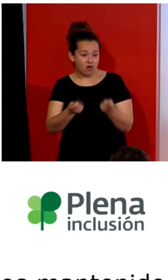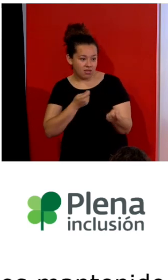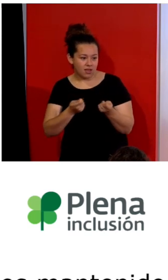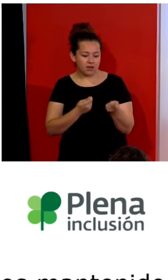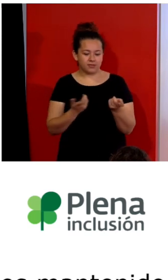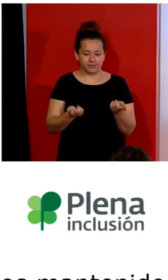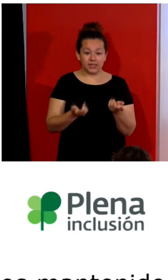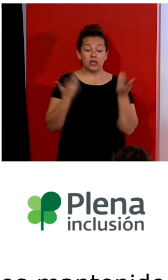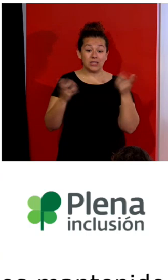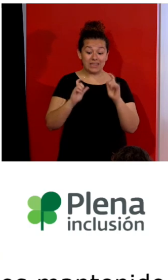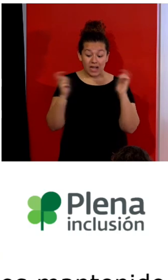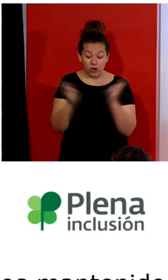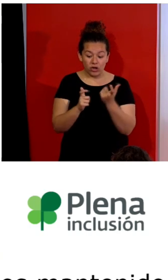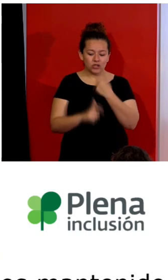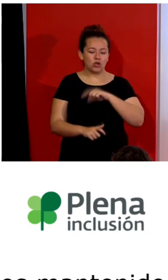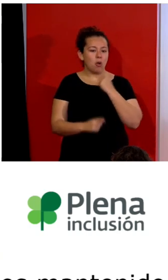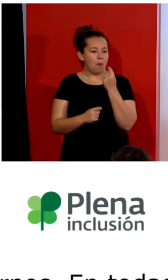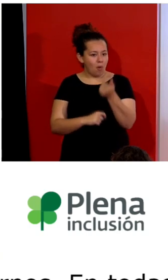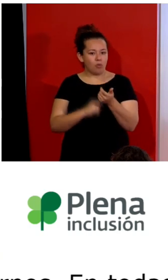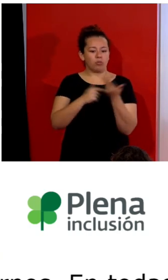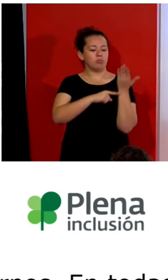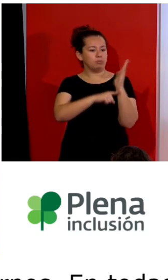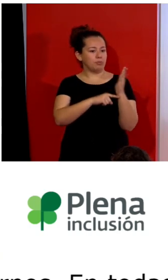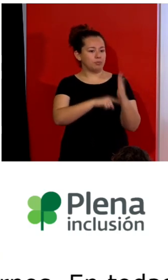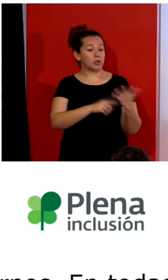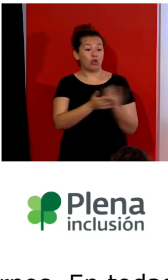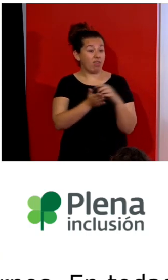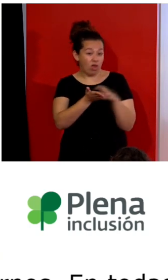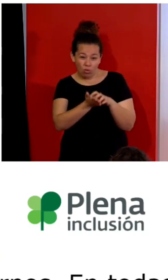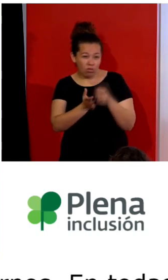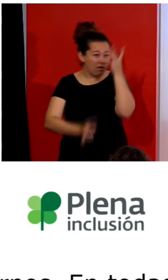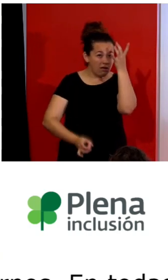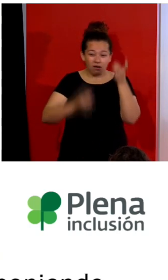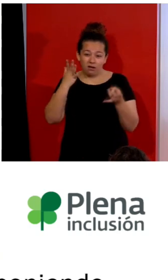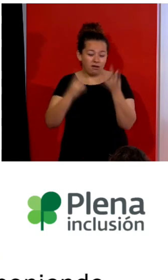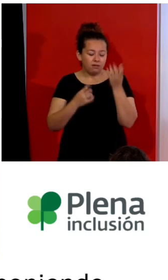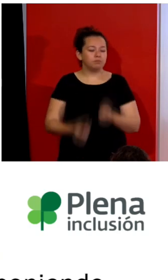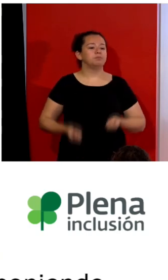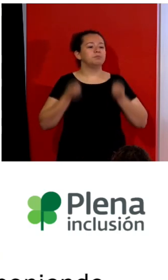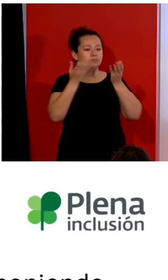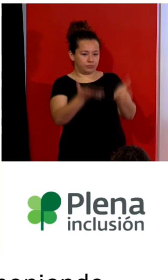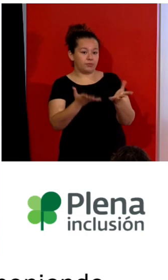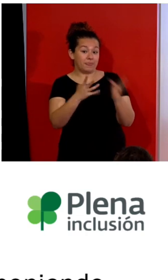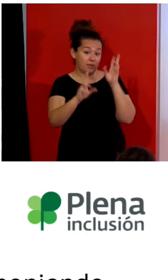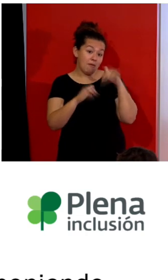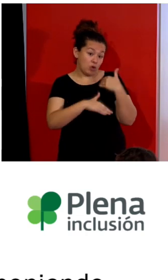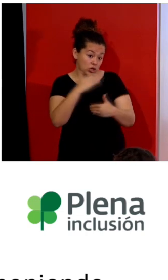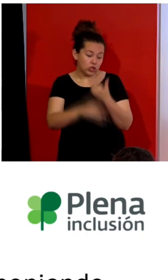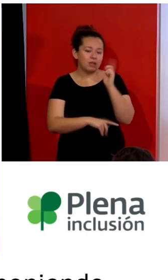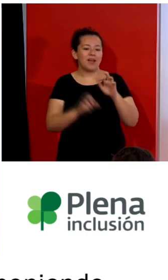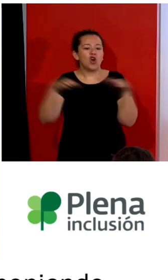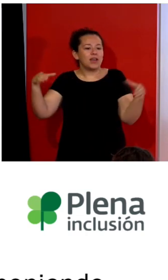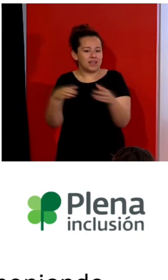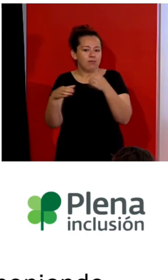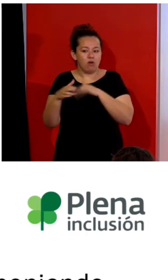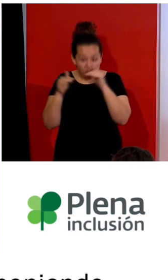todas estas reuniones nosotros fuimos exponiendo todas las dudas que nos iban surgiendo acerca de este proceso y acerca del colectivo al que